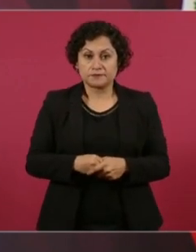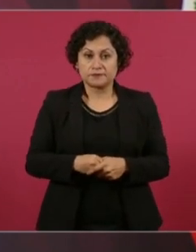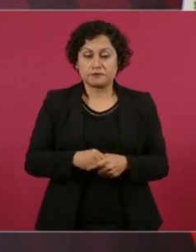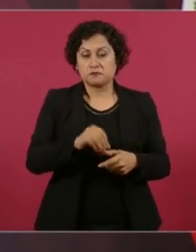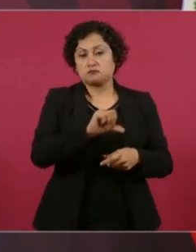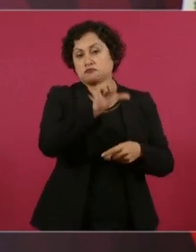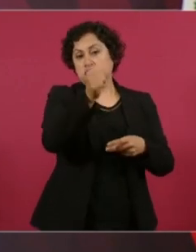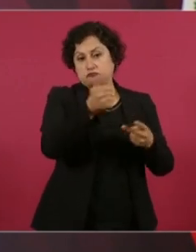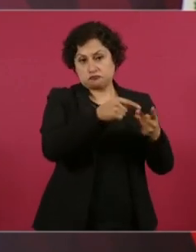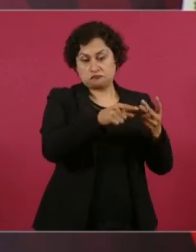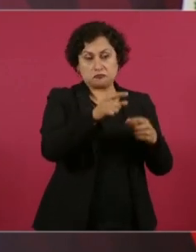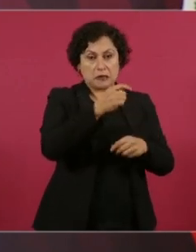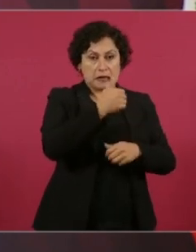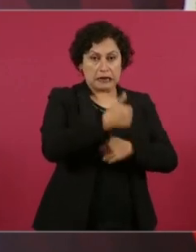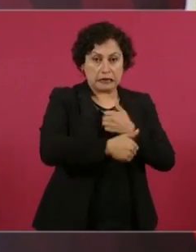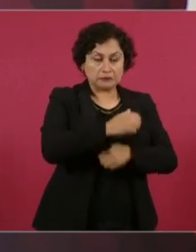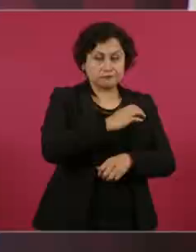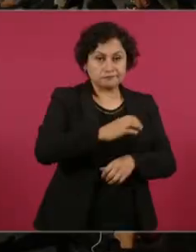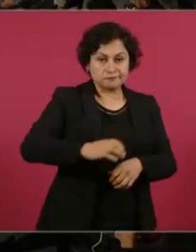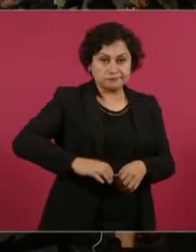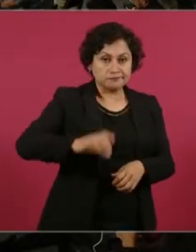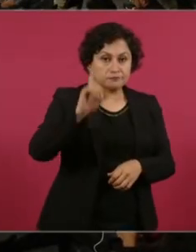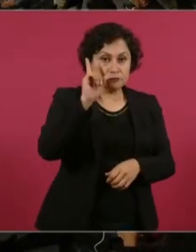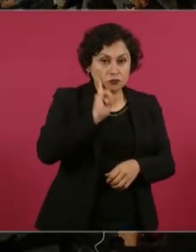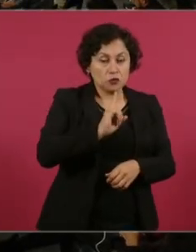aunque la otra,